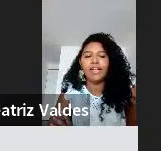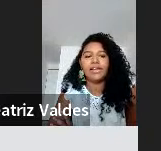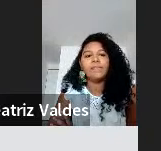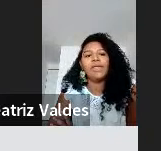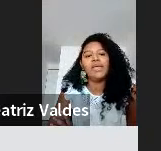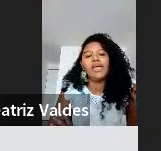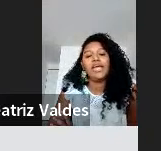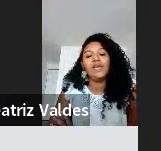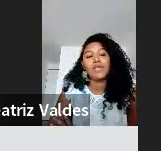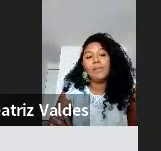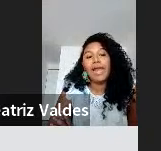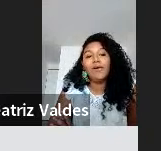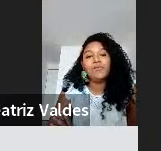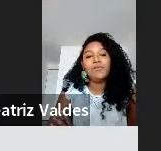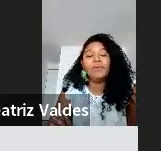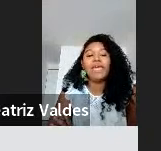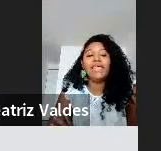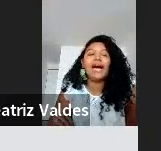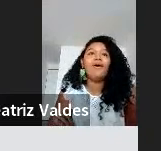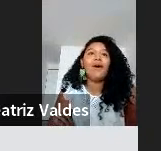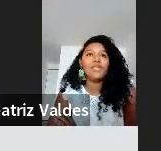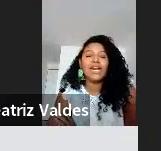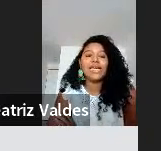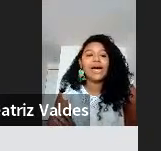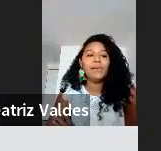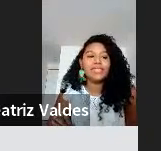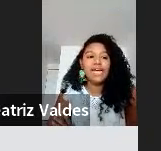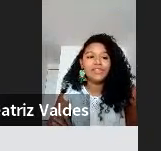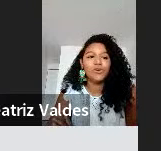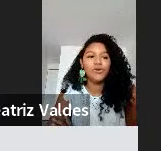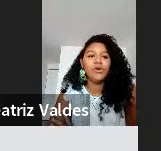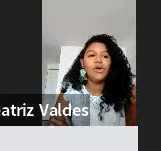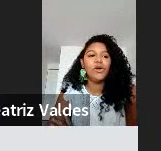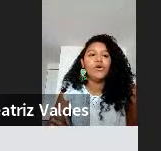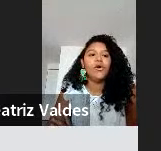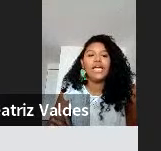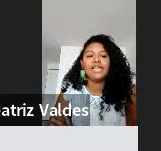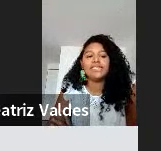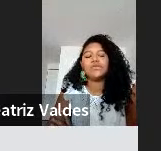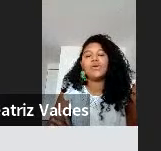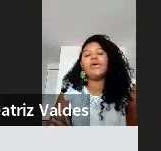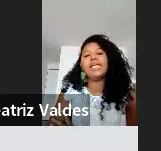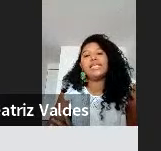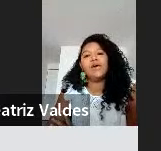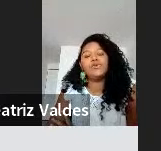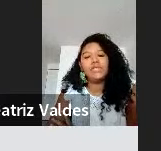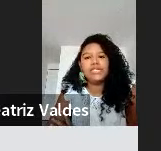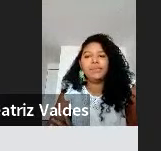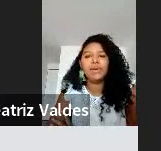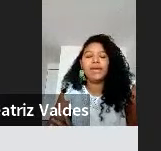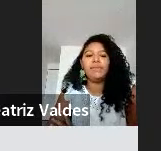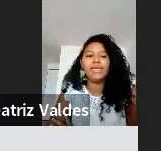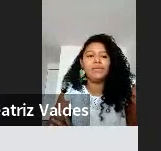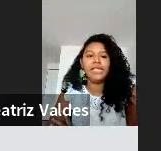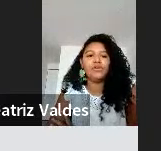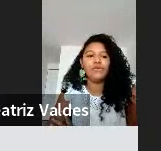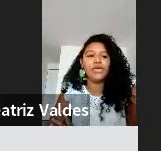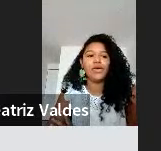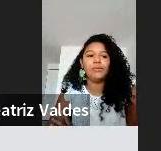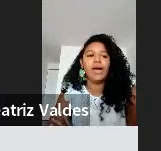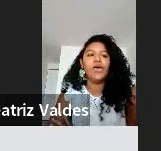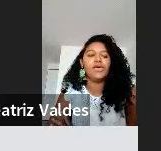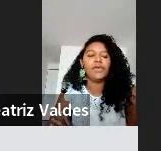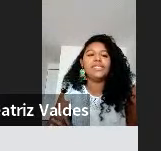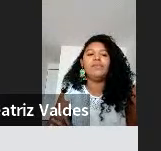las FARC. En otras palabras, pues me dedicaba a contar qué estaba pasando con el acceso a la verdad y a la justicia para las víctimas del